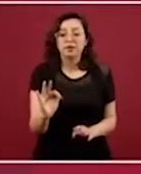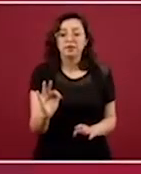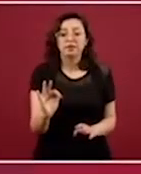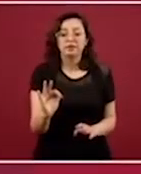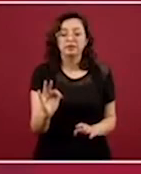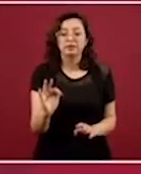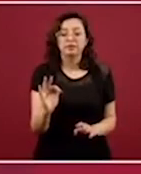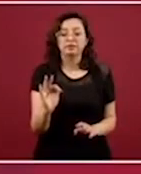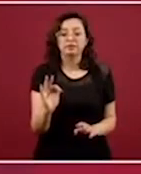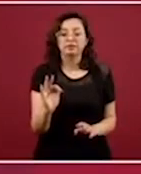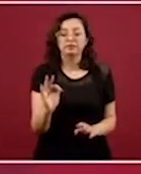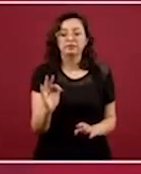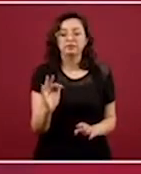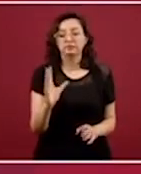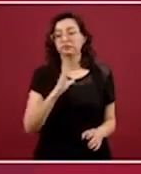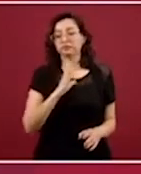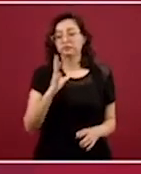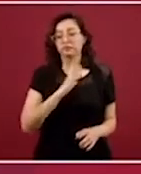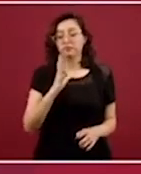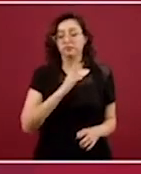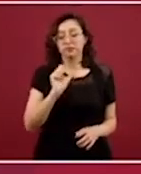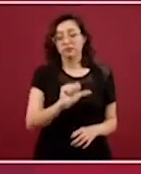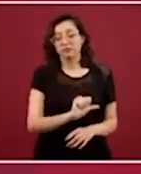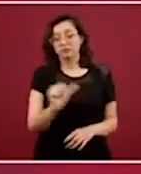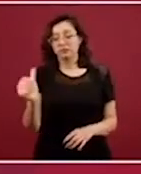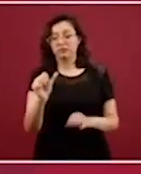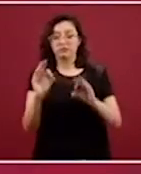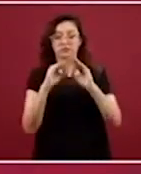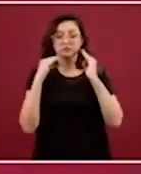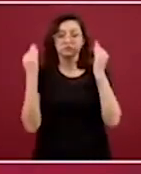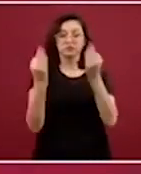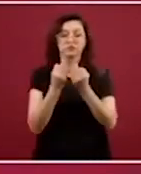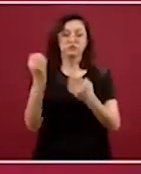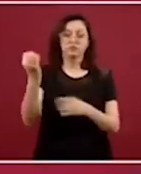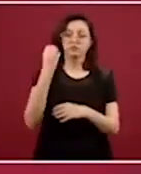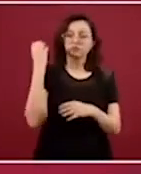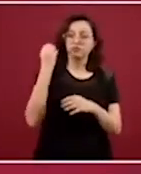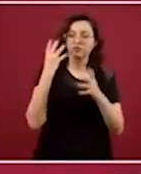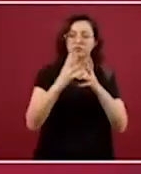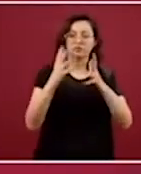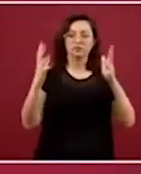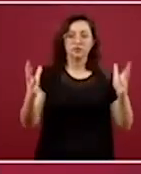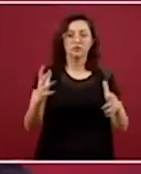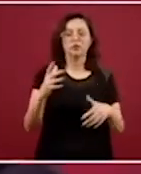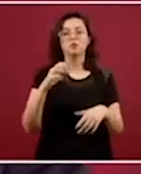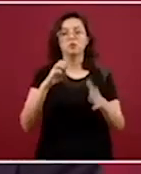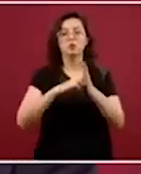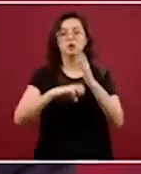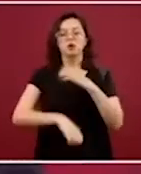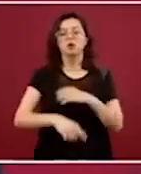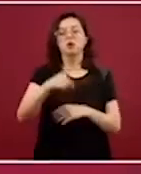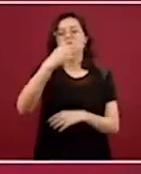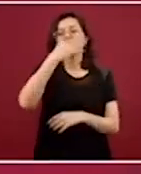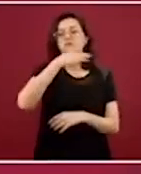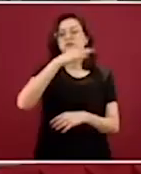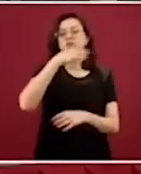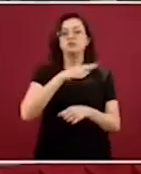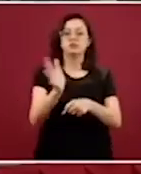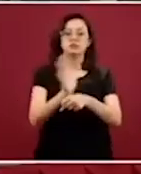elementos que se pueden usar incluso en los eventos masivos. Ayer di el ejemplo con el Festival de Cine en